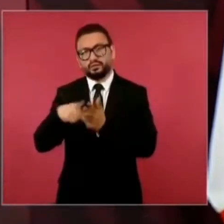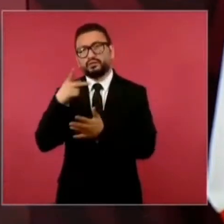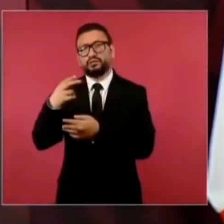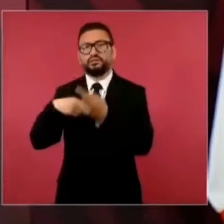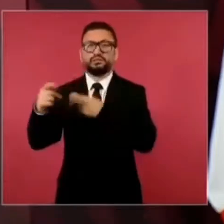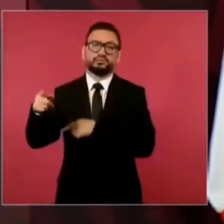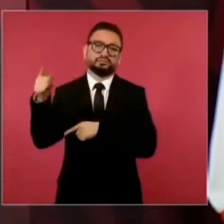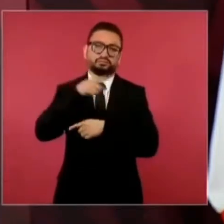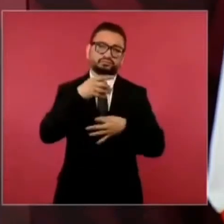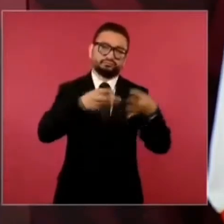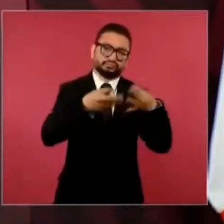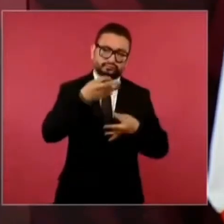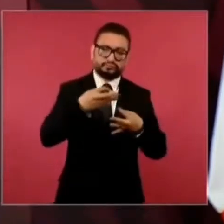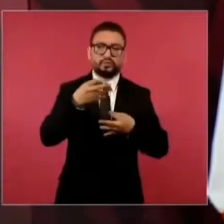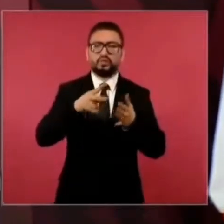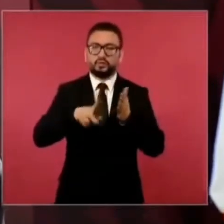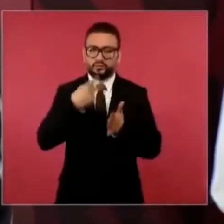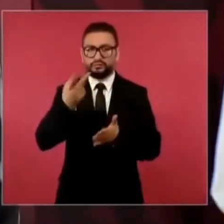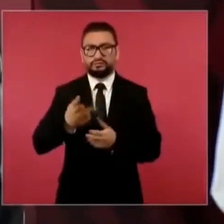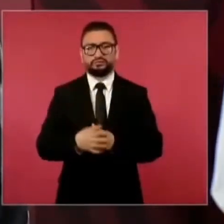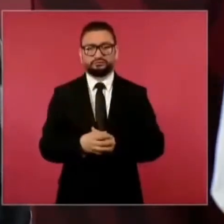a la Corte. De nuevo,